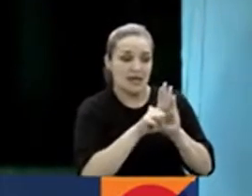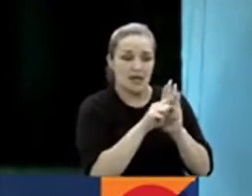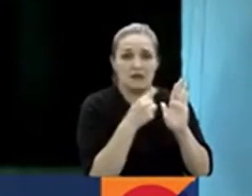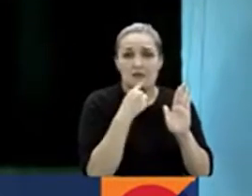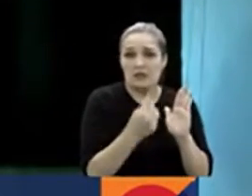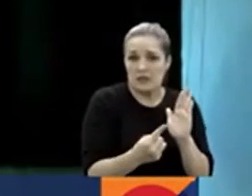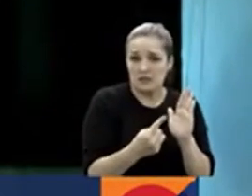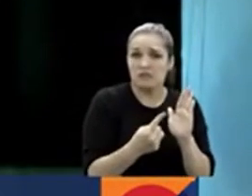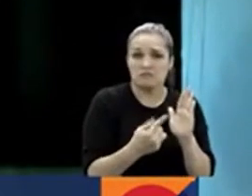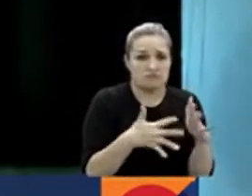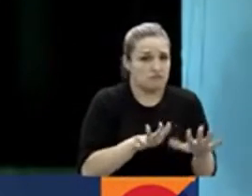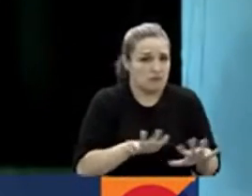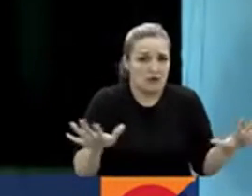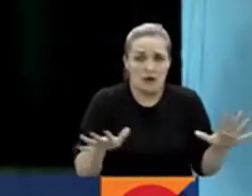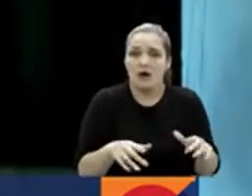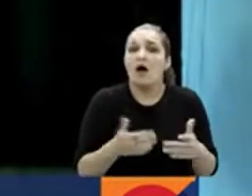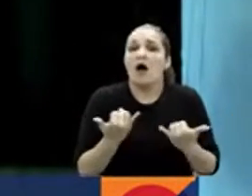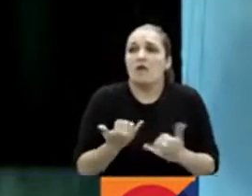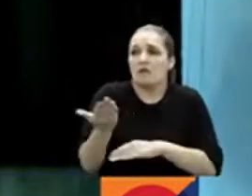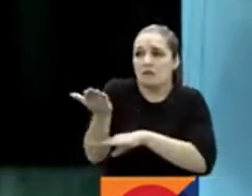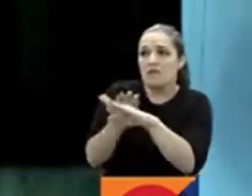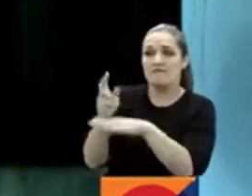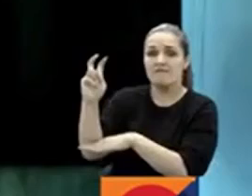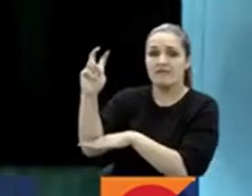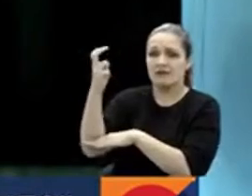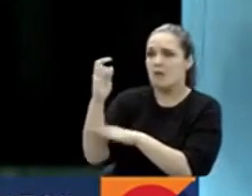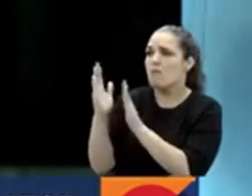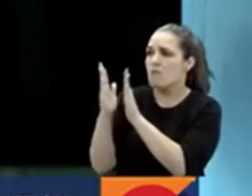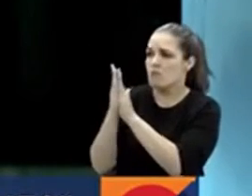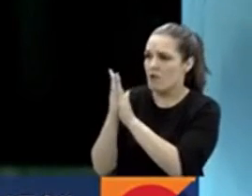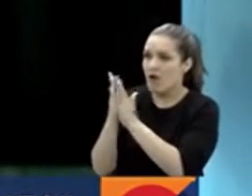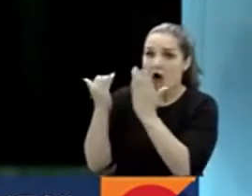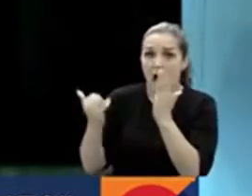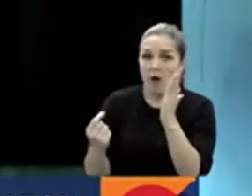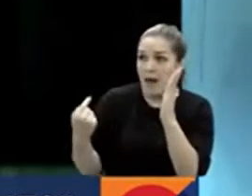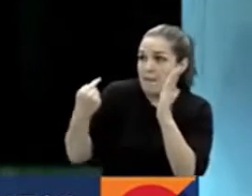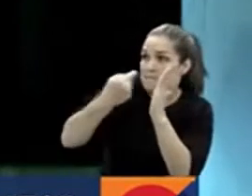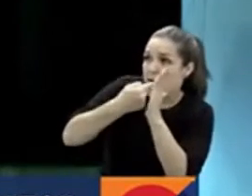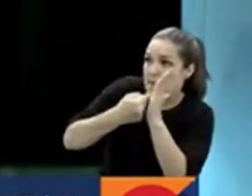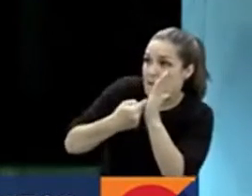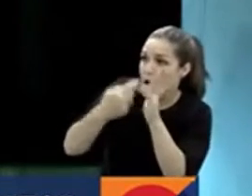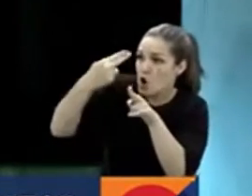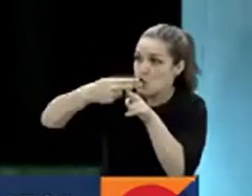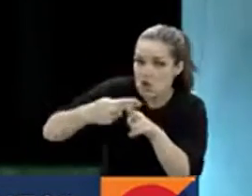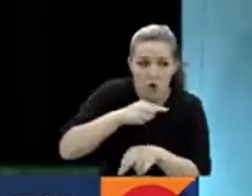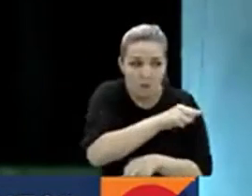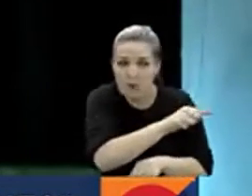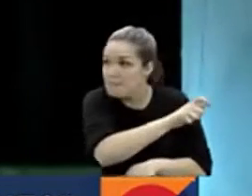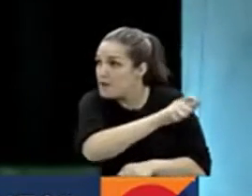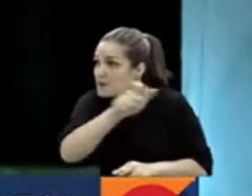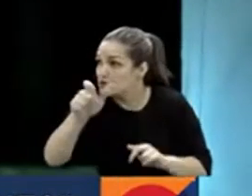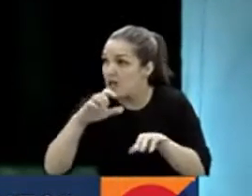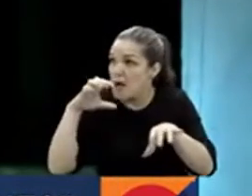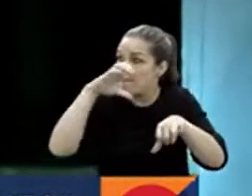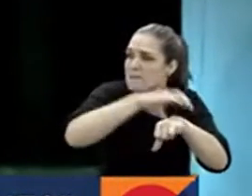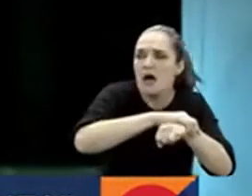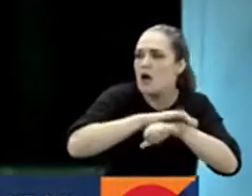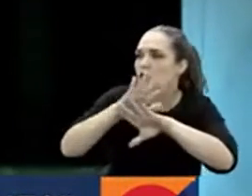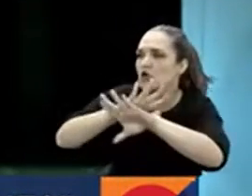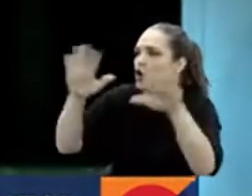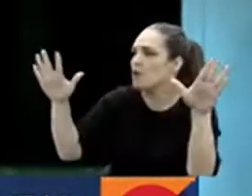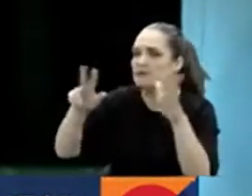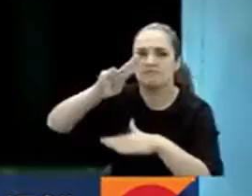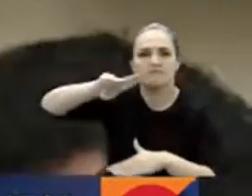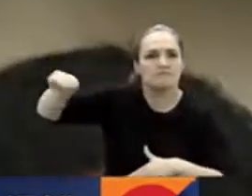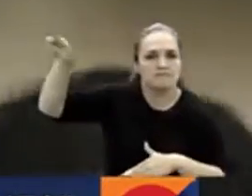la solicitud a la Fiscalía General de la Nación que avance en la suspensión de las capturas de esas personas que van a participar en